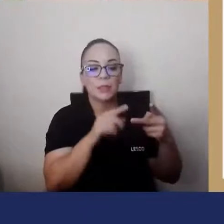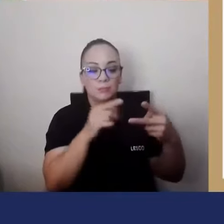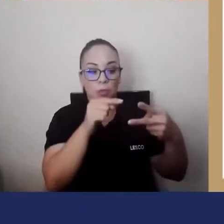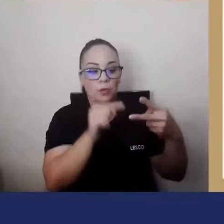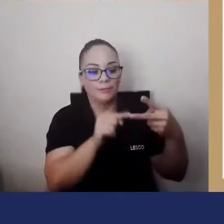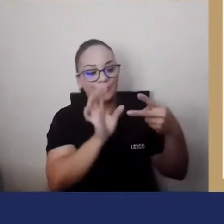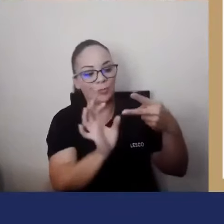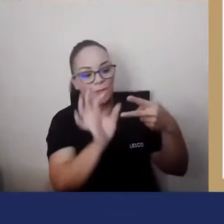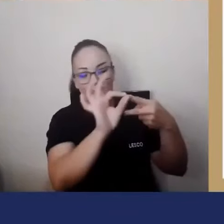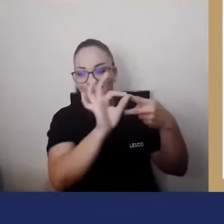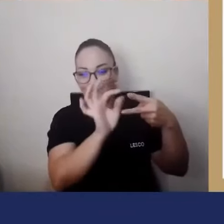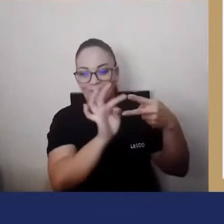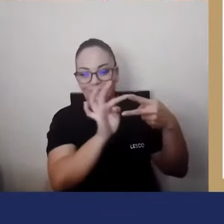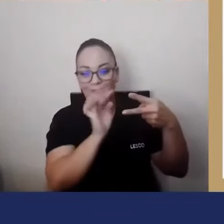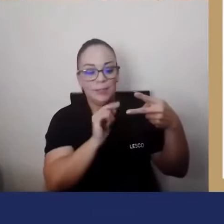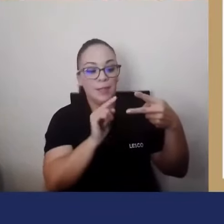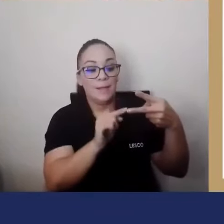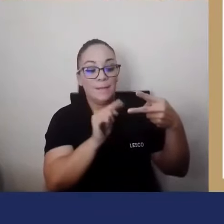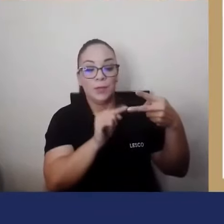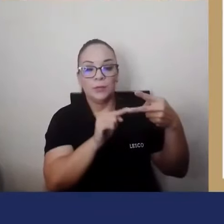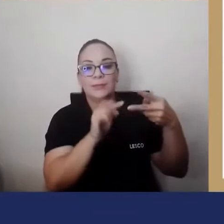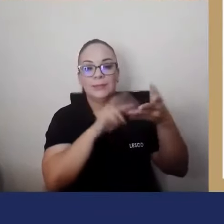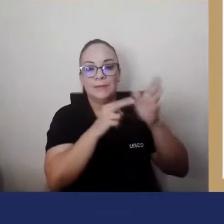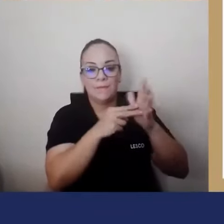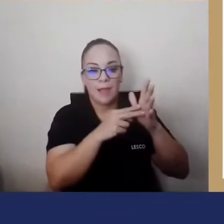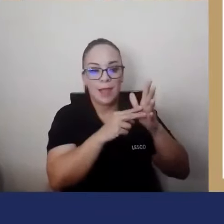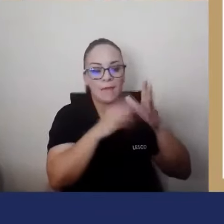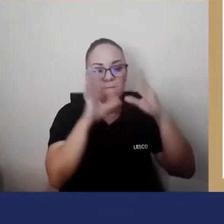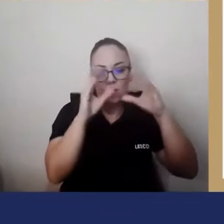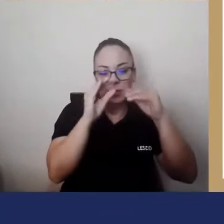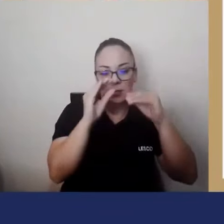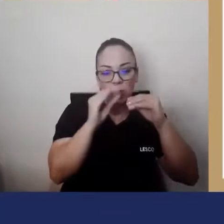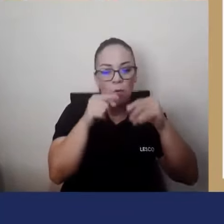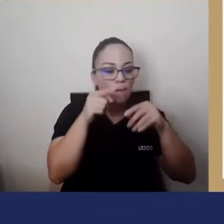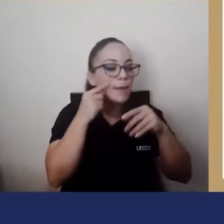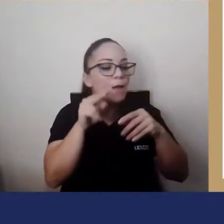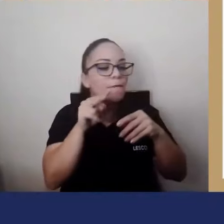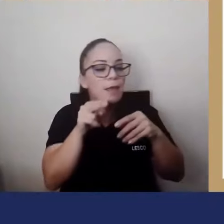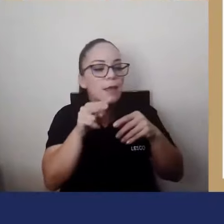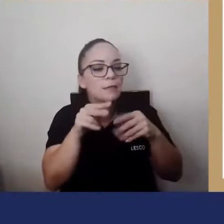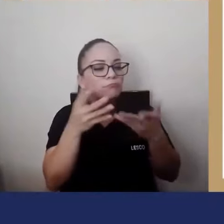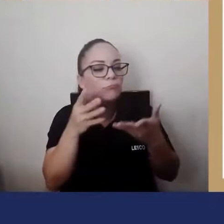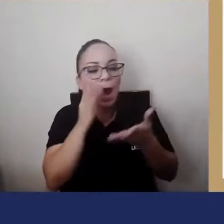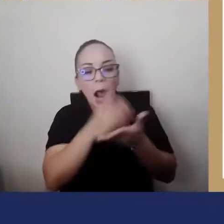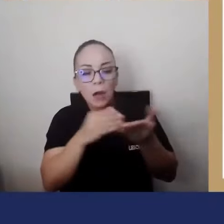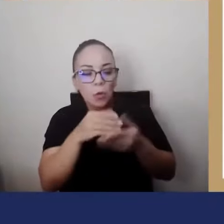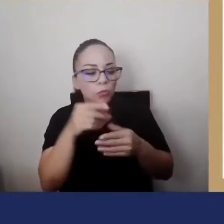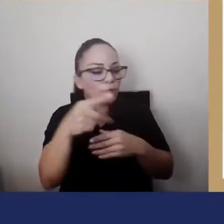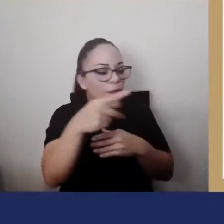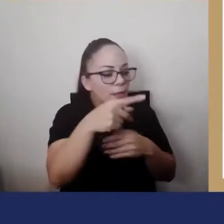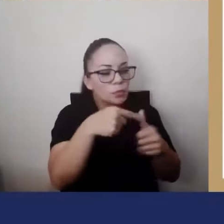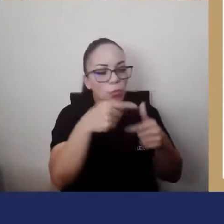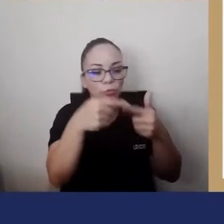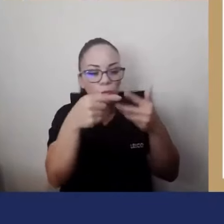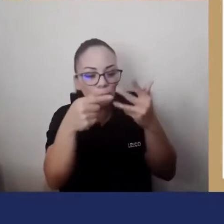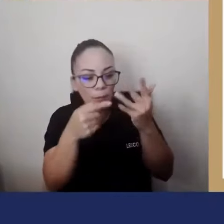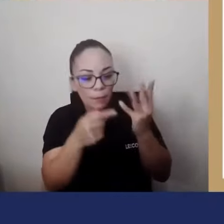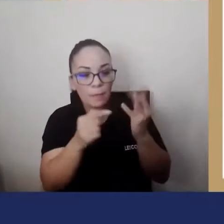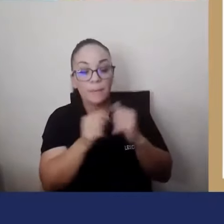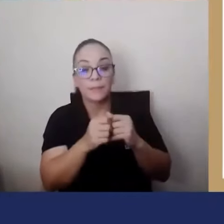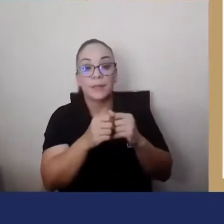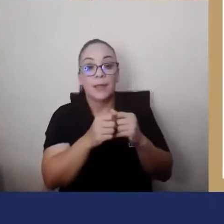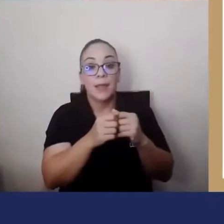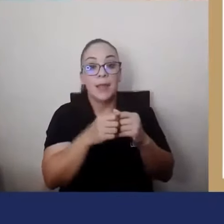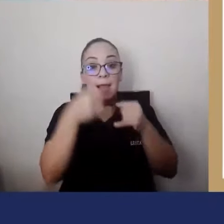Toda esa información que proviene a identificar causas y factores de riesgo, se dirigen en líneas de acción a través